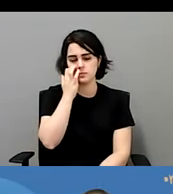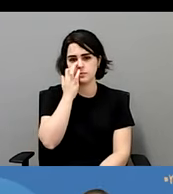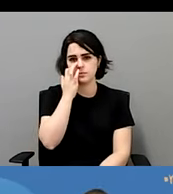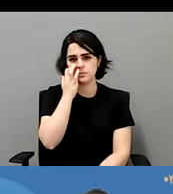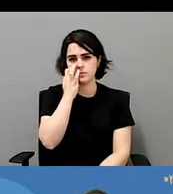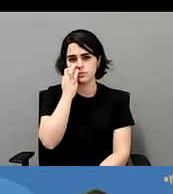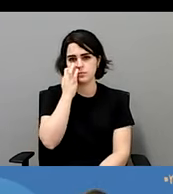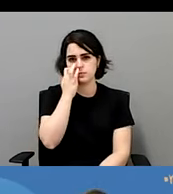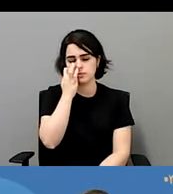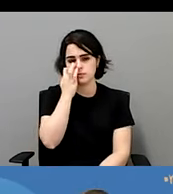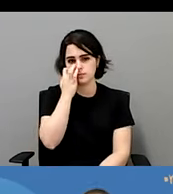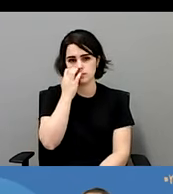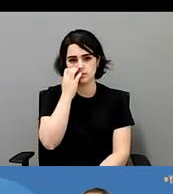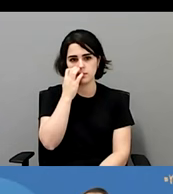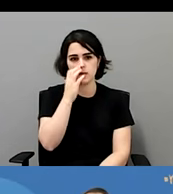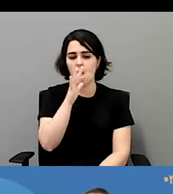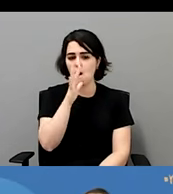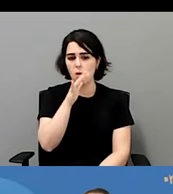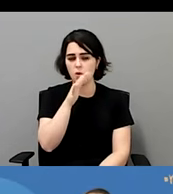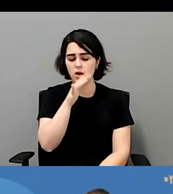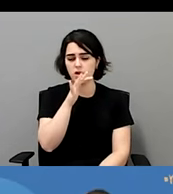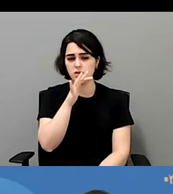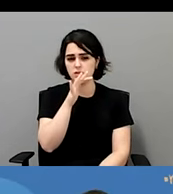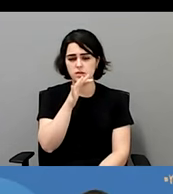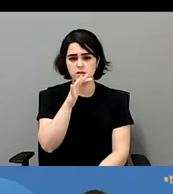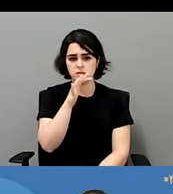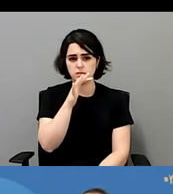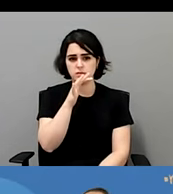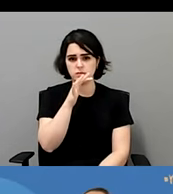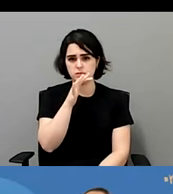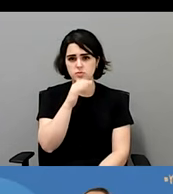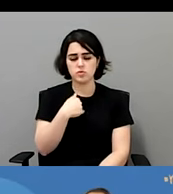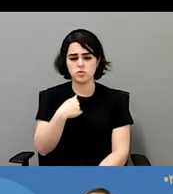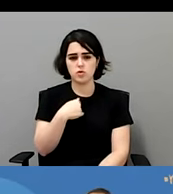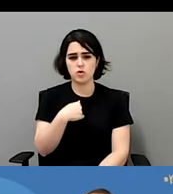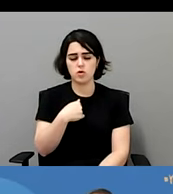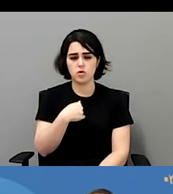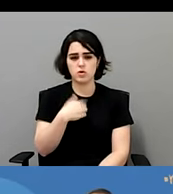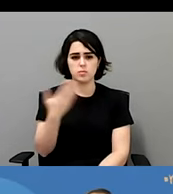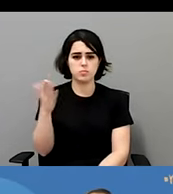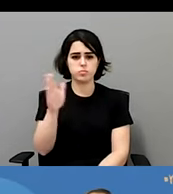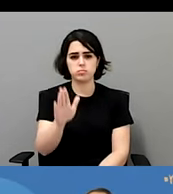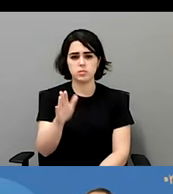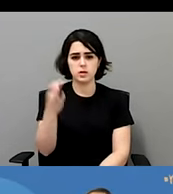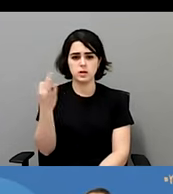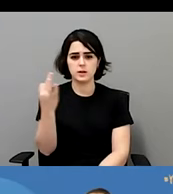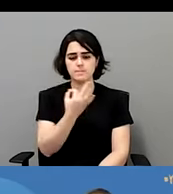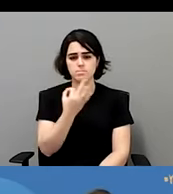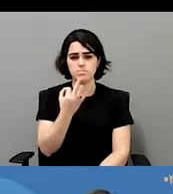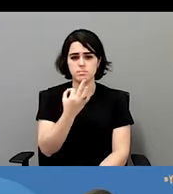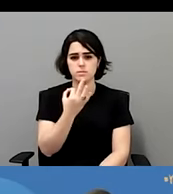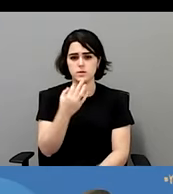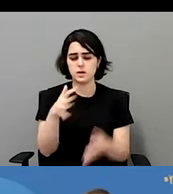A continuación, os expongo la estructura